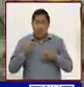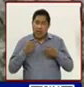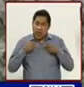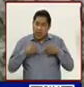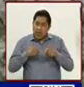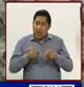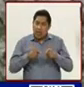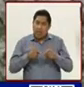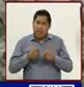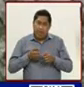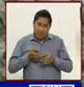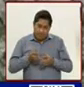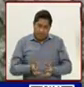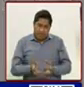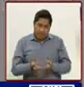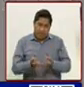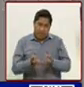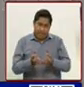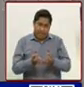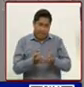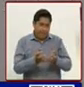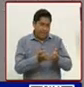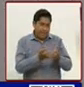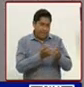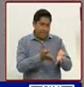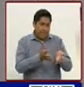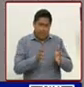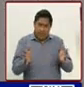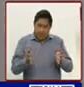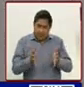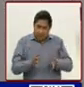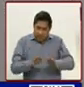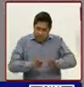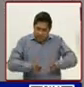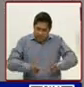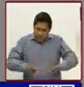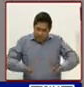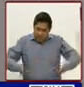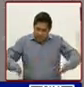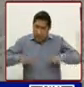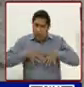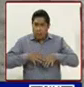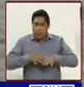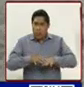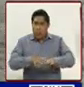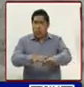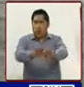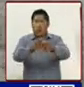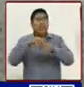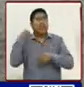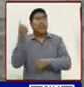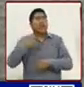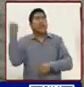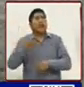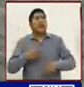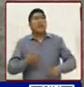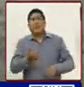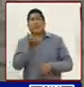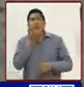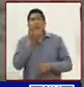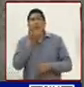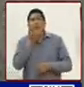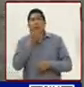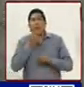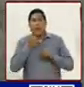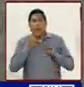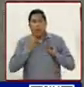para encauzar los ríos y evitar desastres que afecten la producción de estas zonas. Pero siempre nos ocurre que se